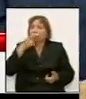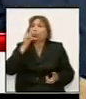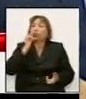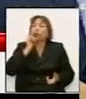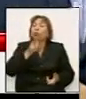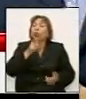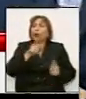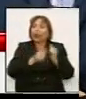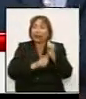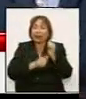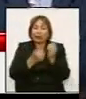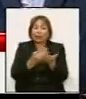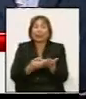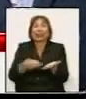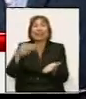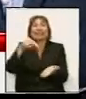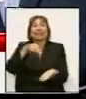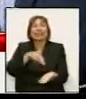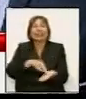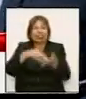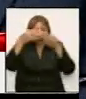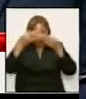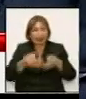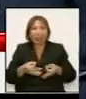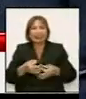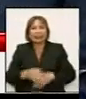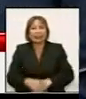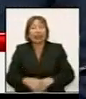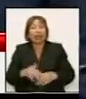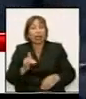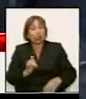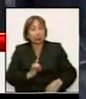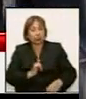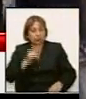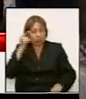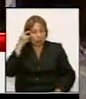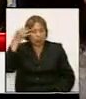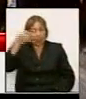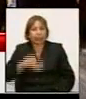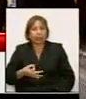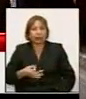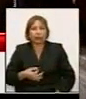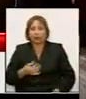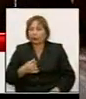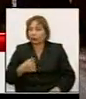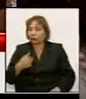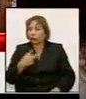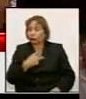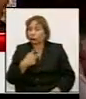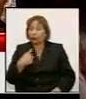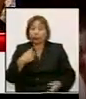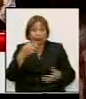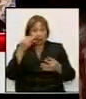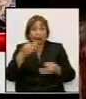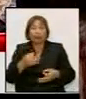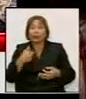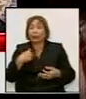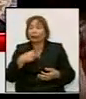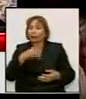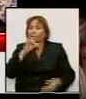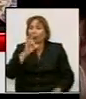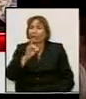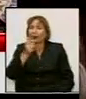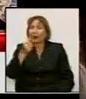hermano resucitará con toda certeza. Yo creo, decimos, creamos pues en esto que nuestro hermano